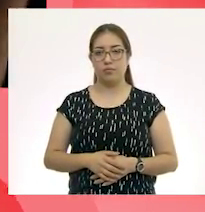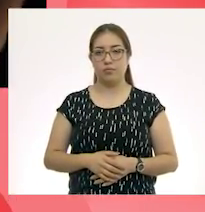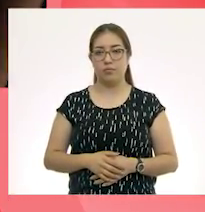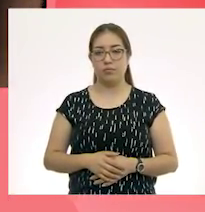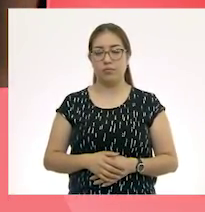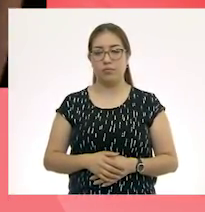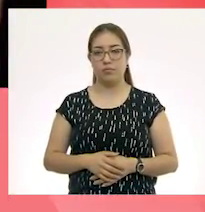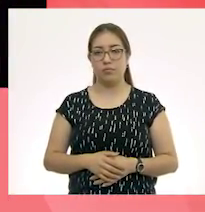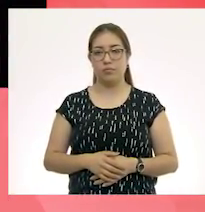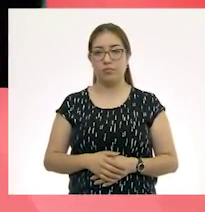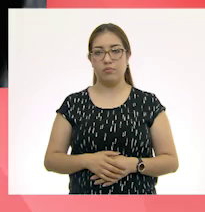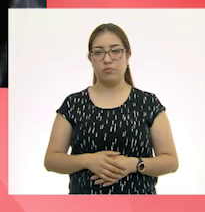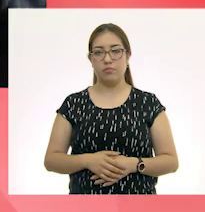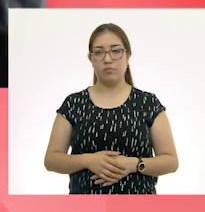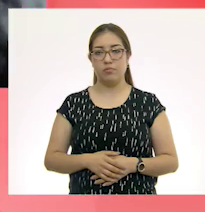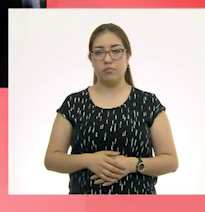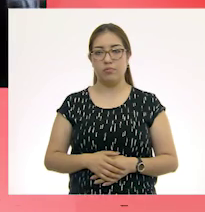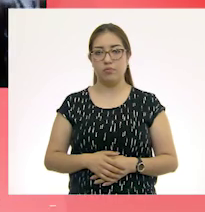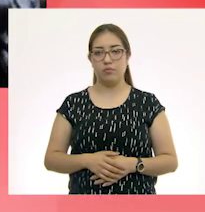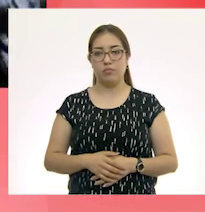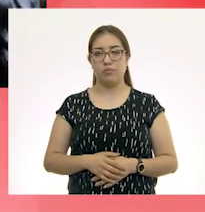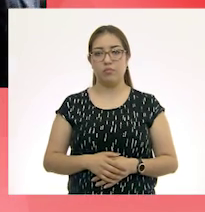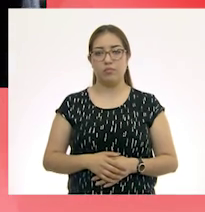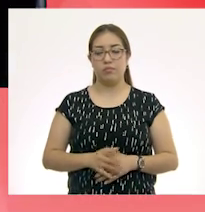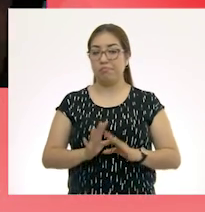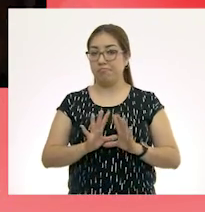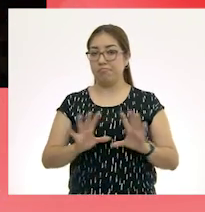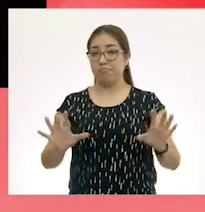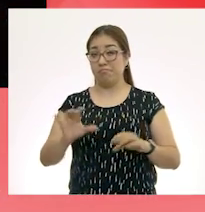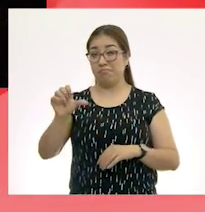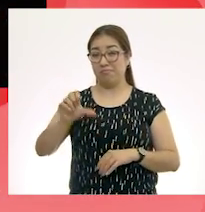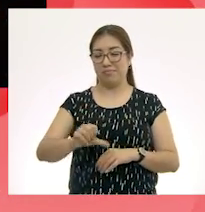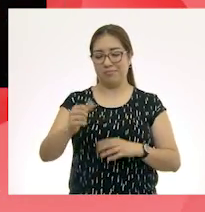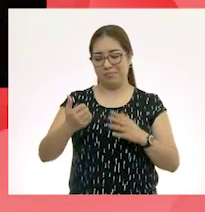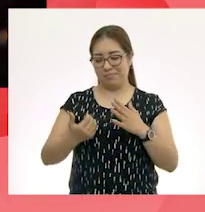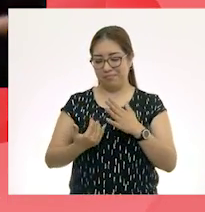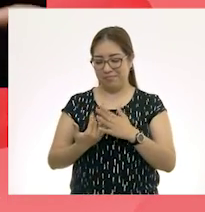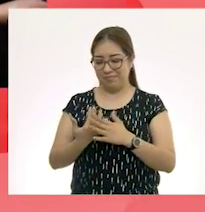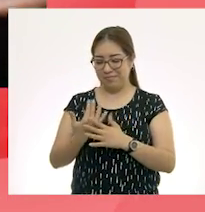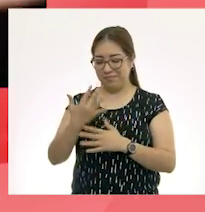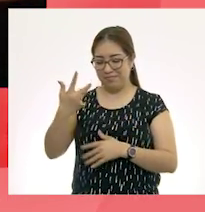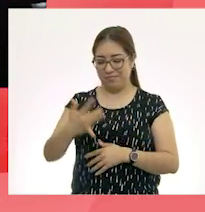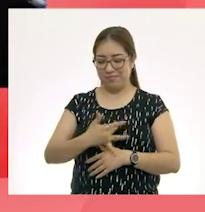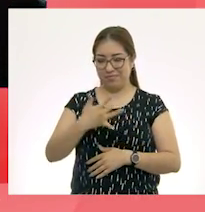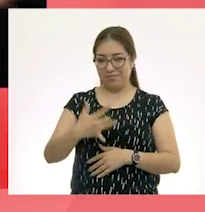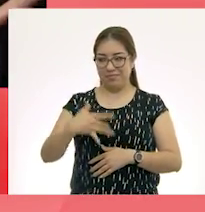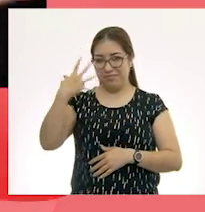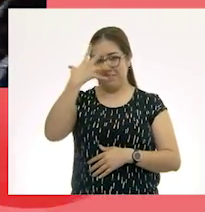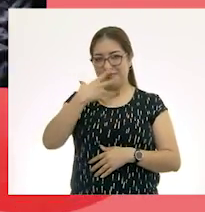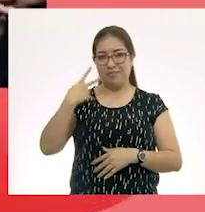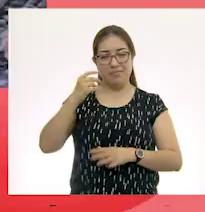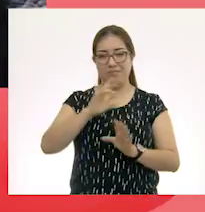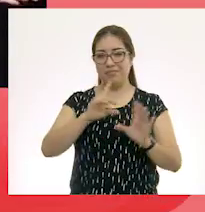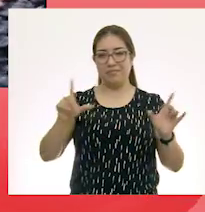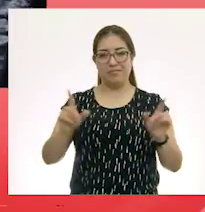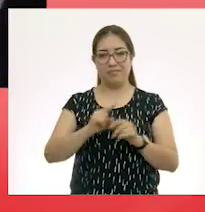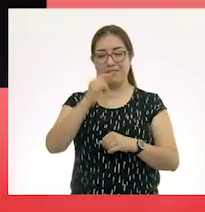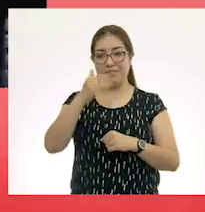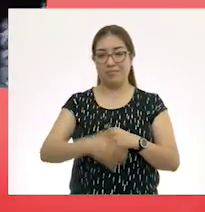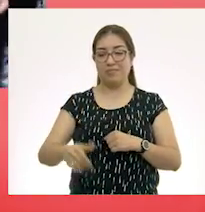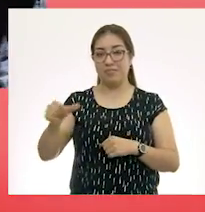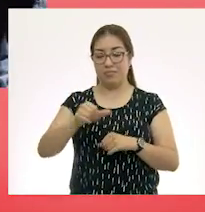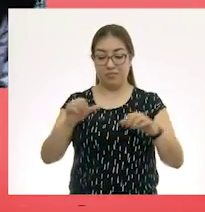Pues vamos a cerrar esta deliciosa mañana que tuvimos en el Festival de Santiago, aquí en Landa de Matamoros, en la